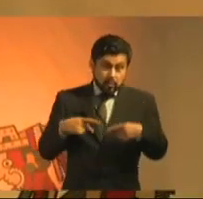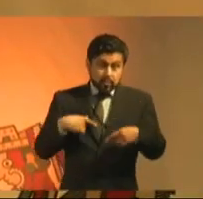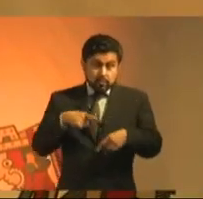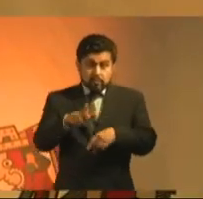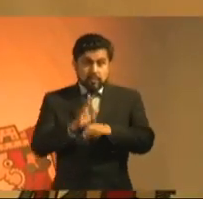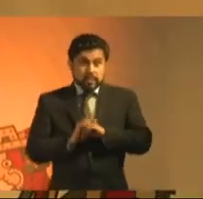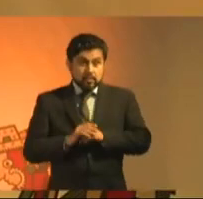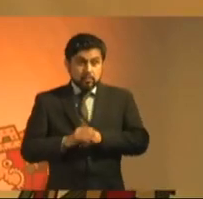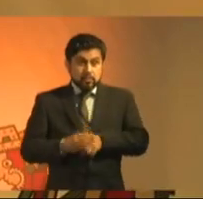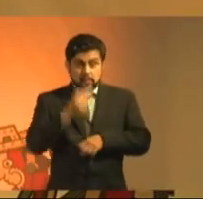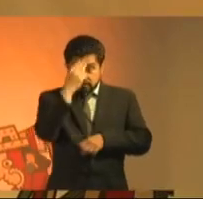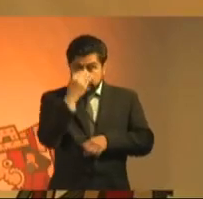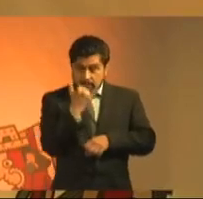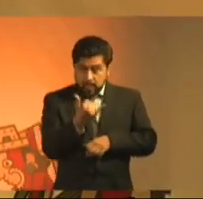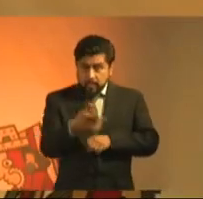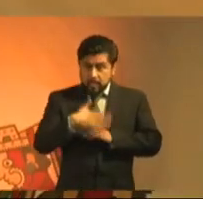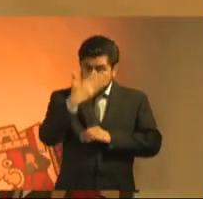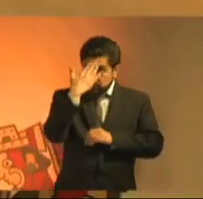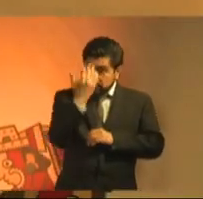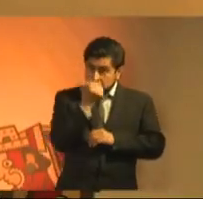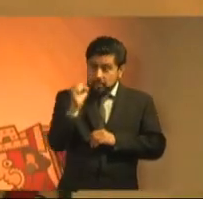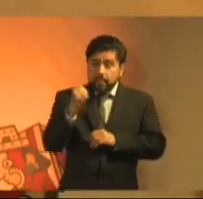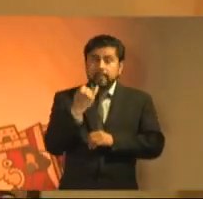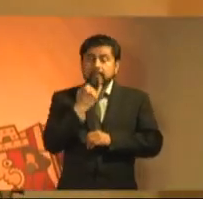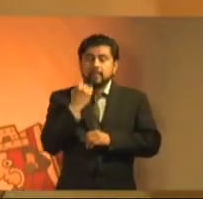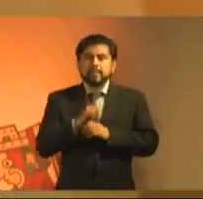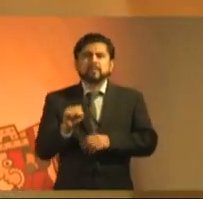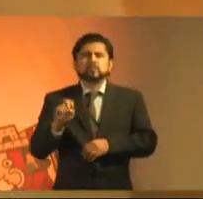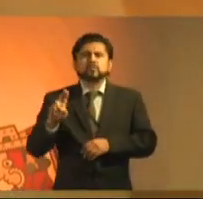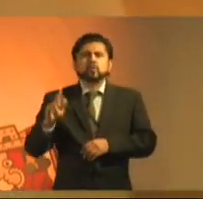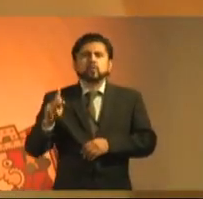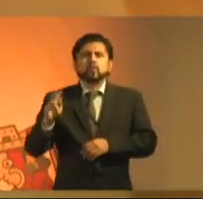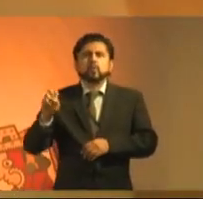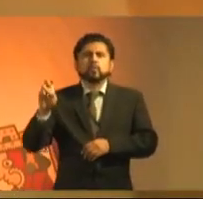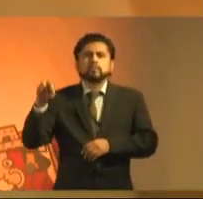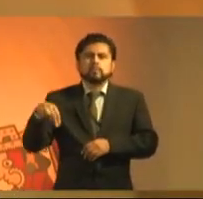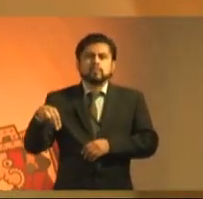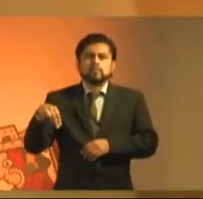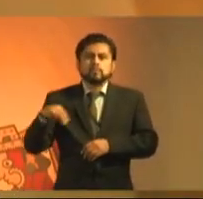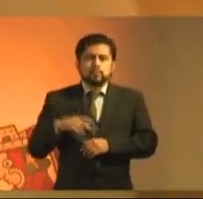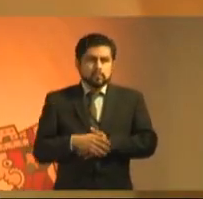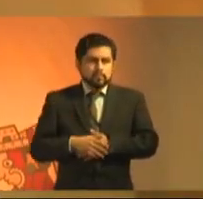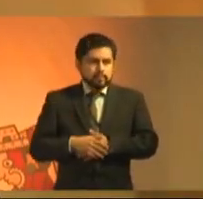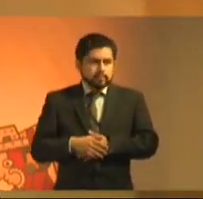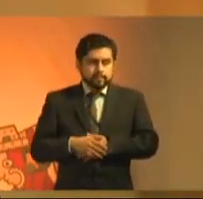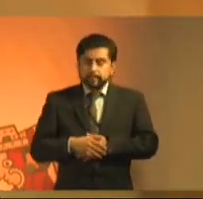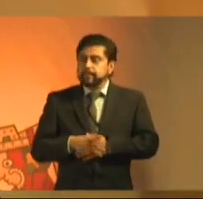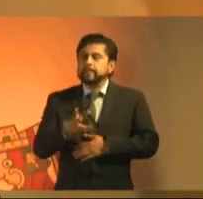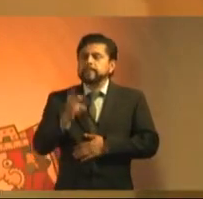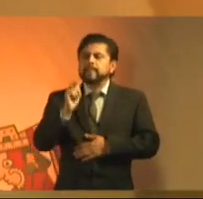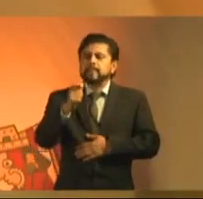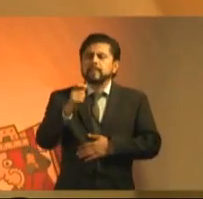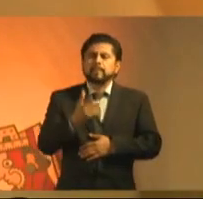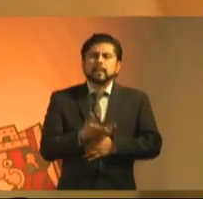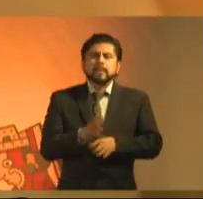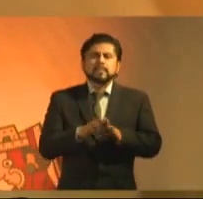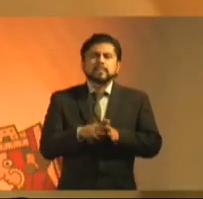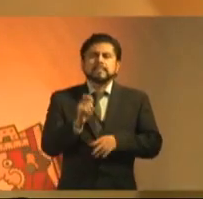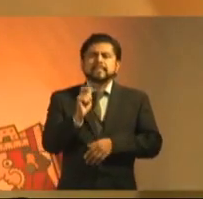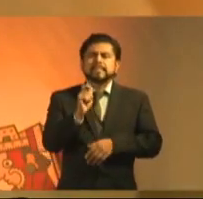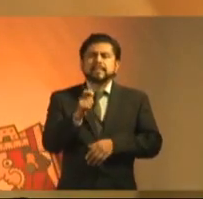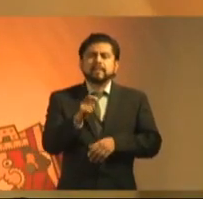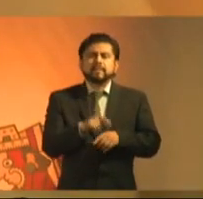perdonarán mi pronunciación pero bueno su cum debe pronunciar parecido a esto quiere decir el hermano el